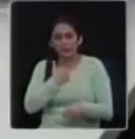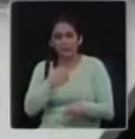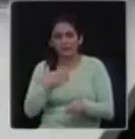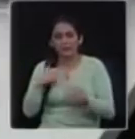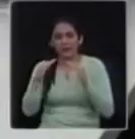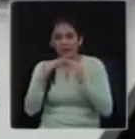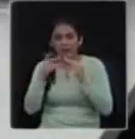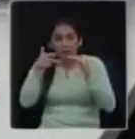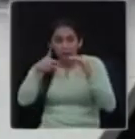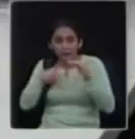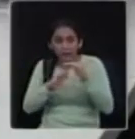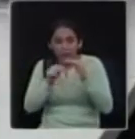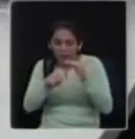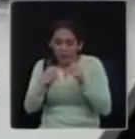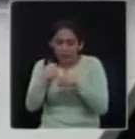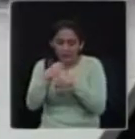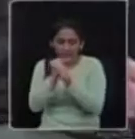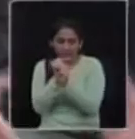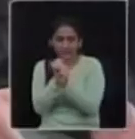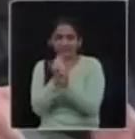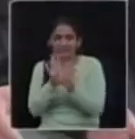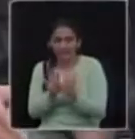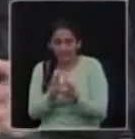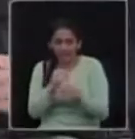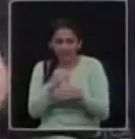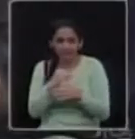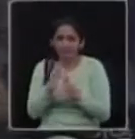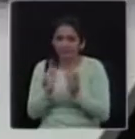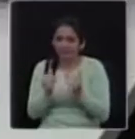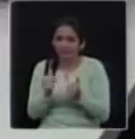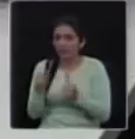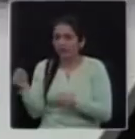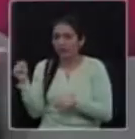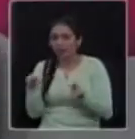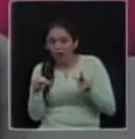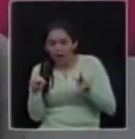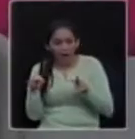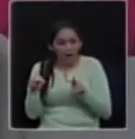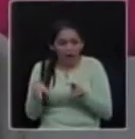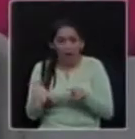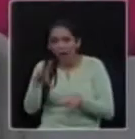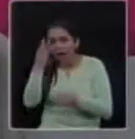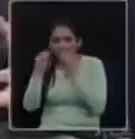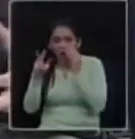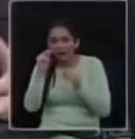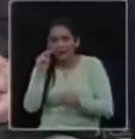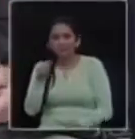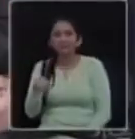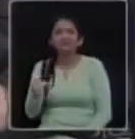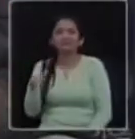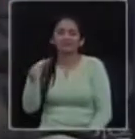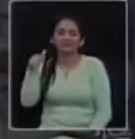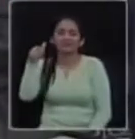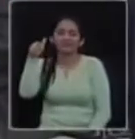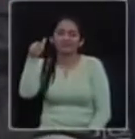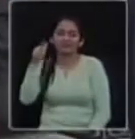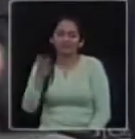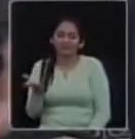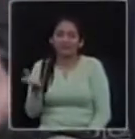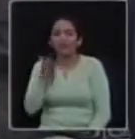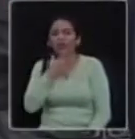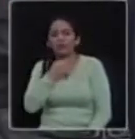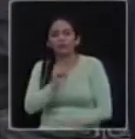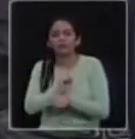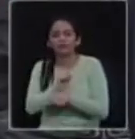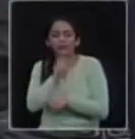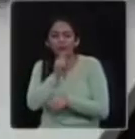emprendimiento, como Apple, como otras marcas gigantescas, empezaron un garaje. Y ellos crecieron idéntico, también. Y crecieron pues, en ese ambiente. Entonces, carros antiguos,